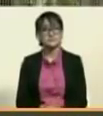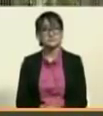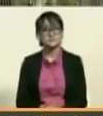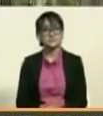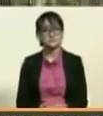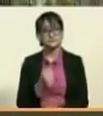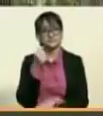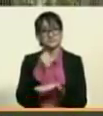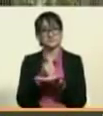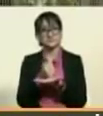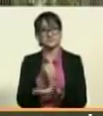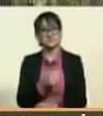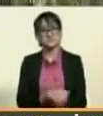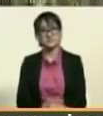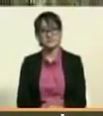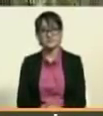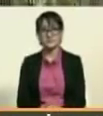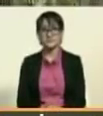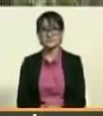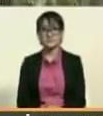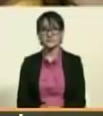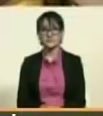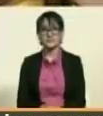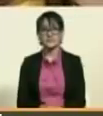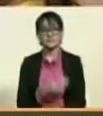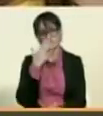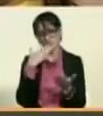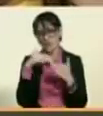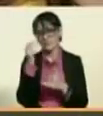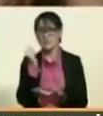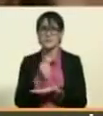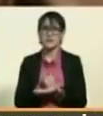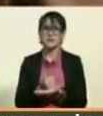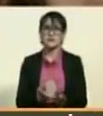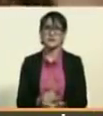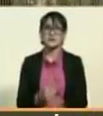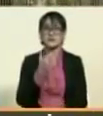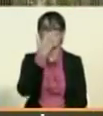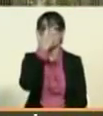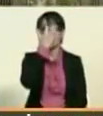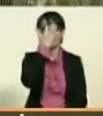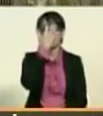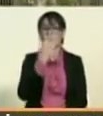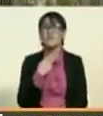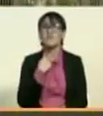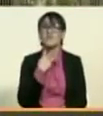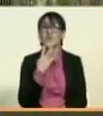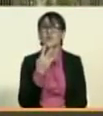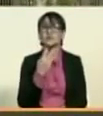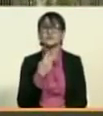Amén, digo amén, por siempre. Vengo un poco afectado de la voz.